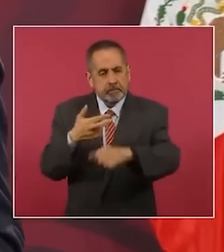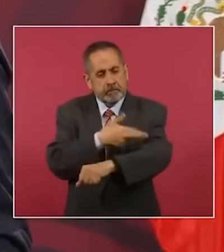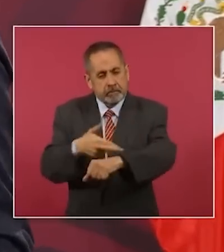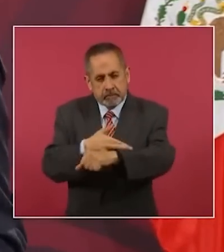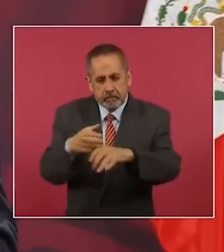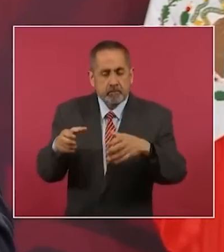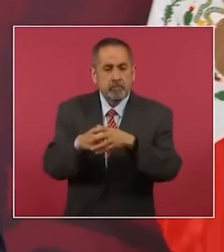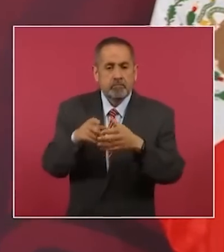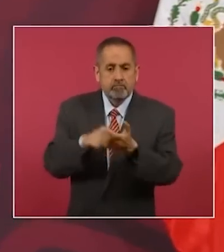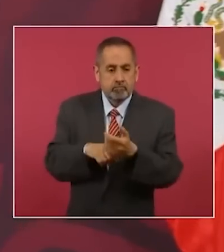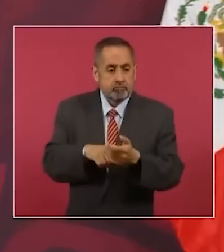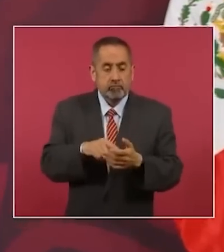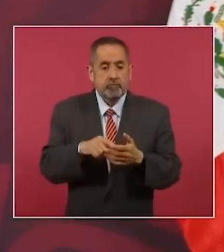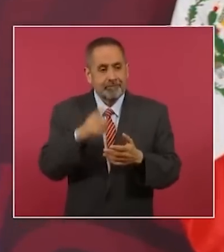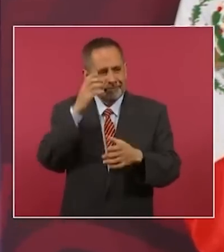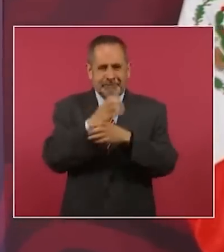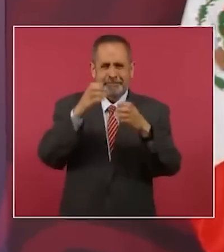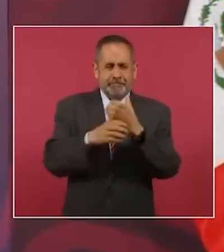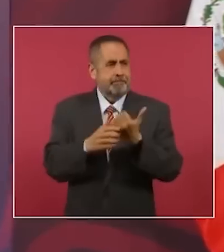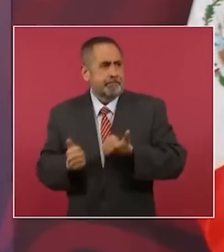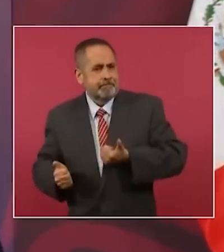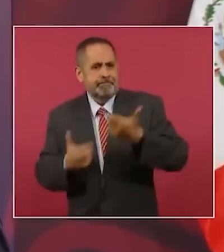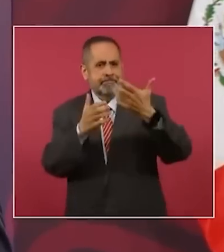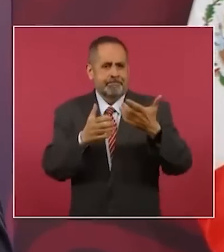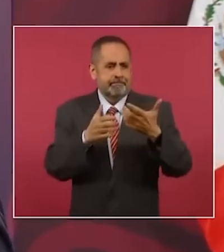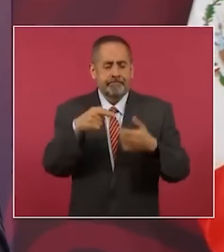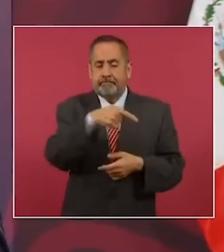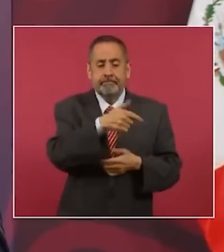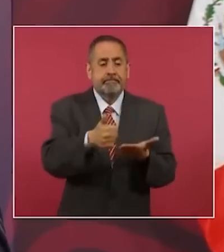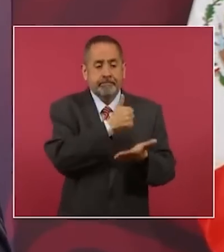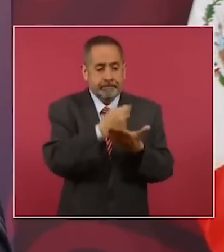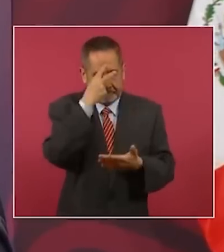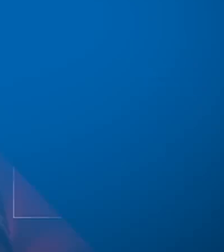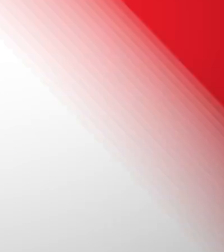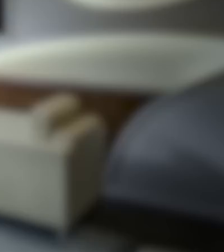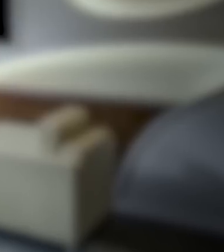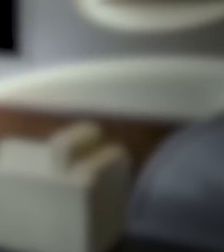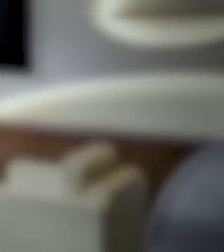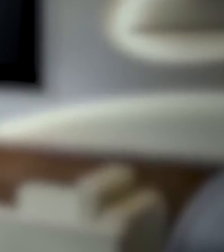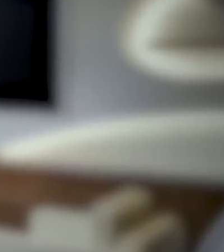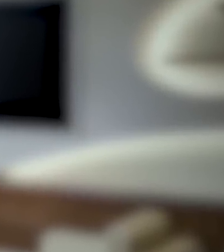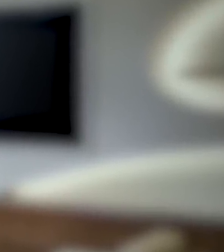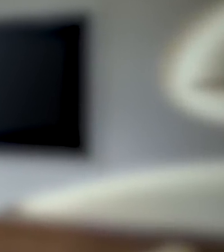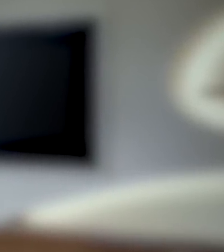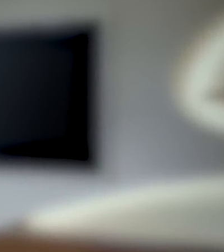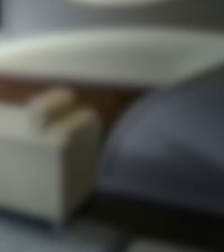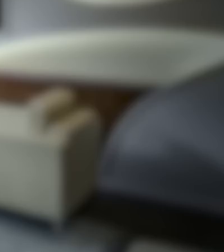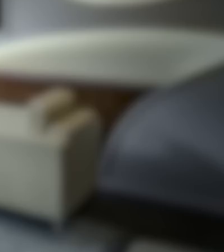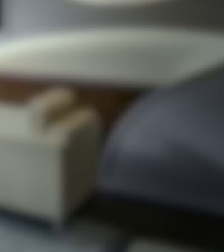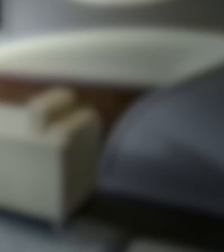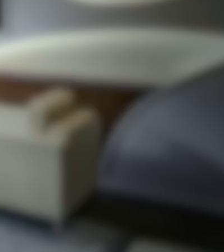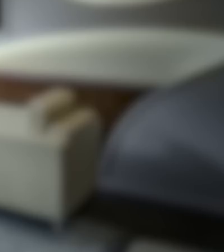carga va a pasar a el aeropuerto Felipe Ángeles no error